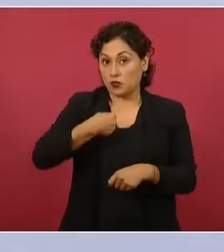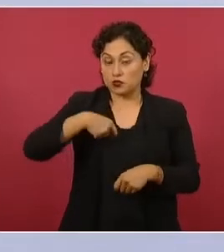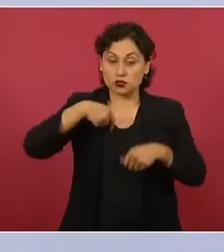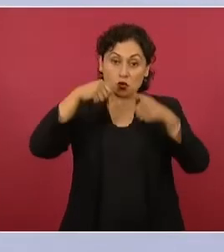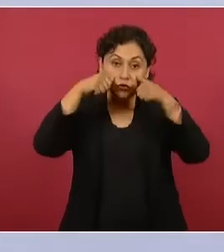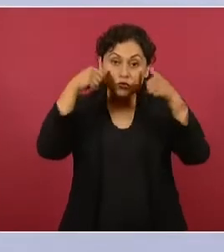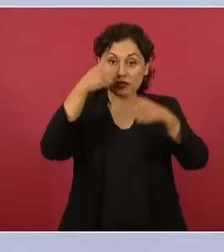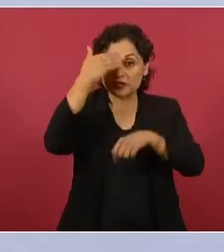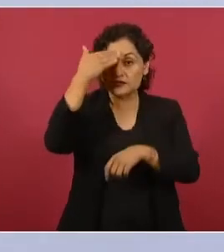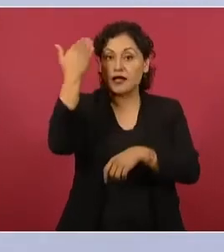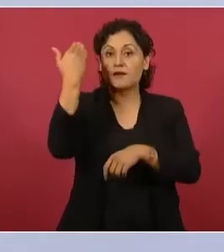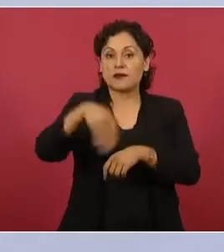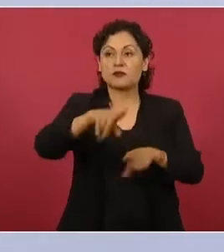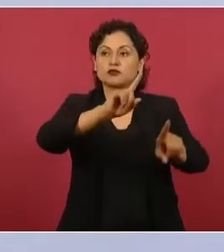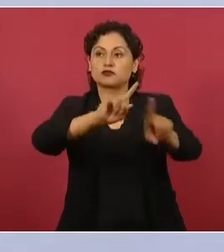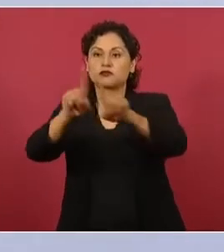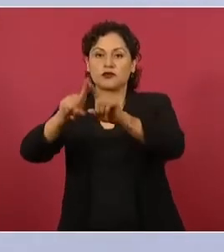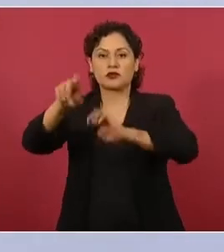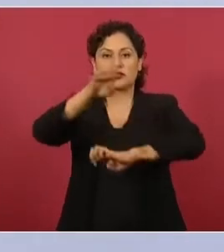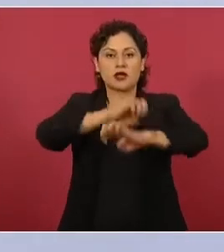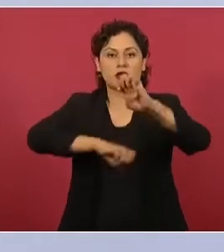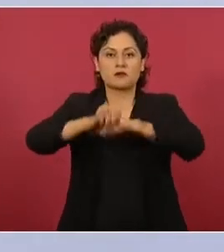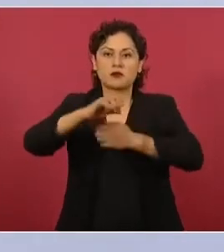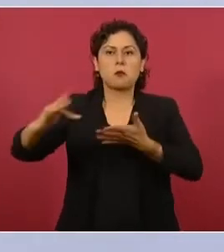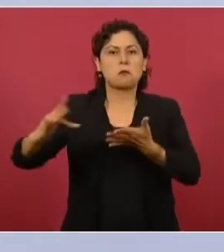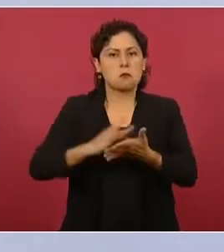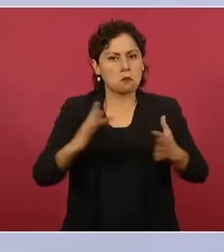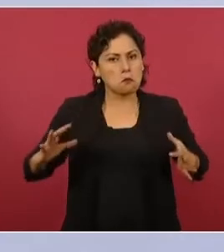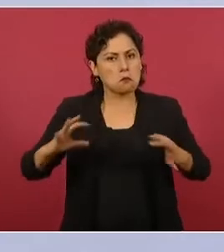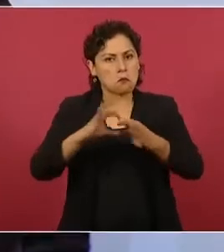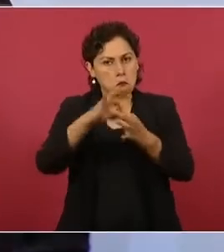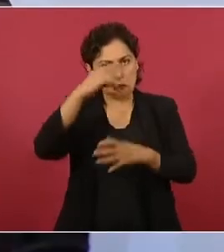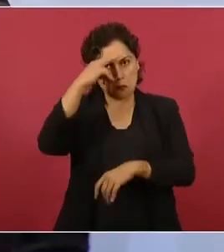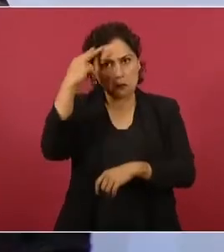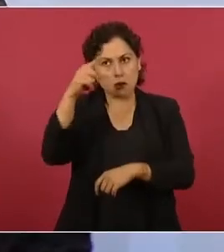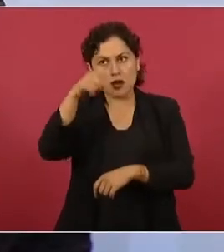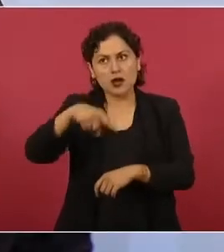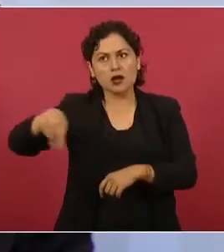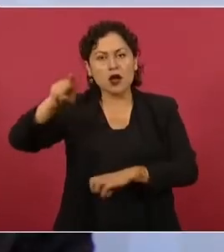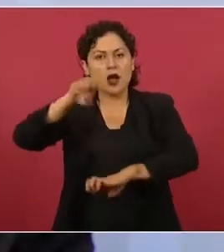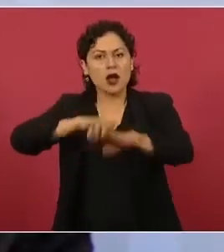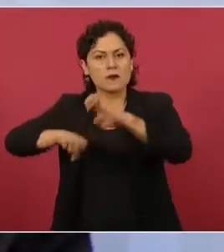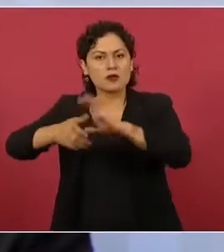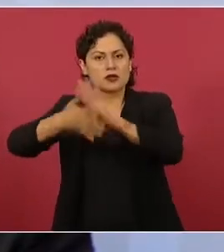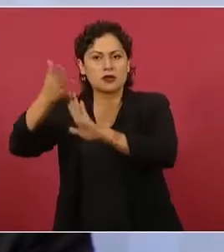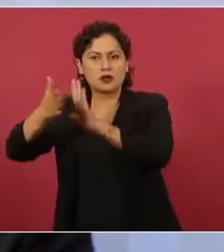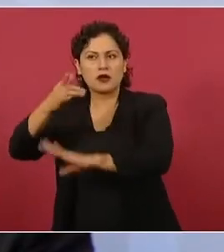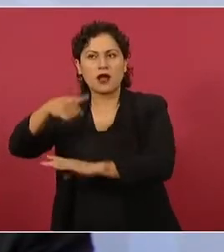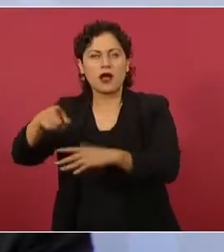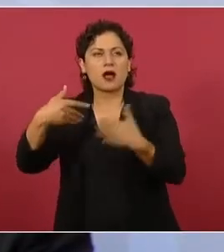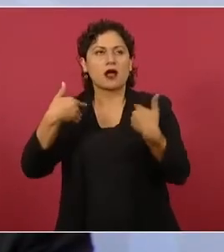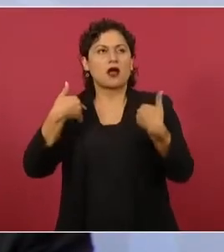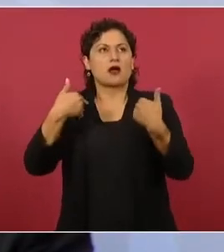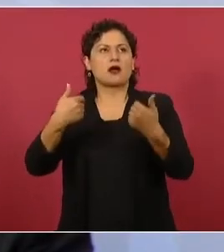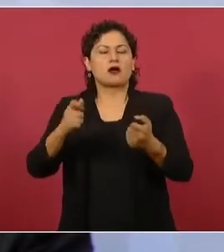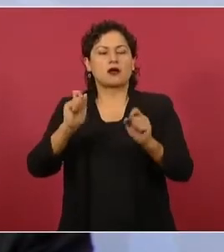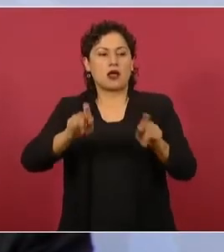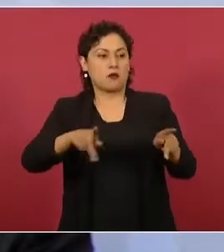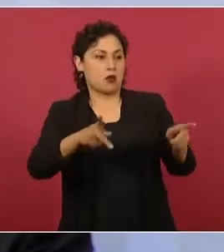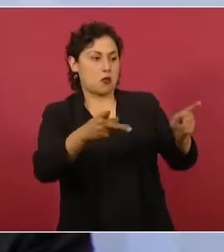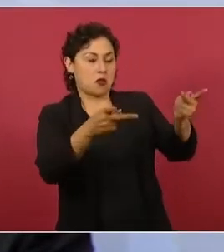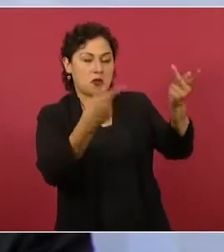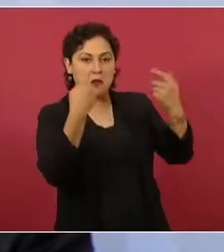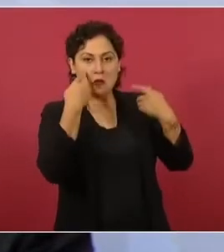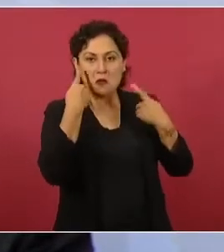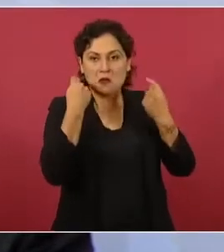papel de empresarios comprometidos con México, que entendieron que la vivienda no es una mercancía. También reconocemos al sector